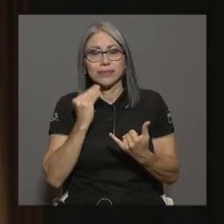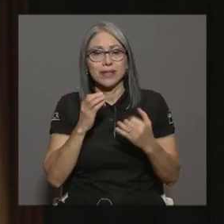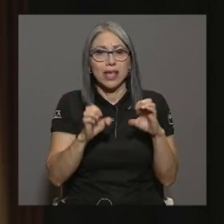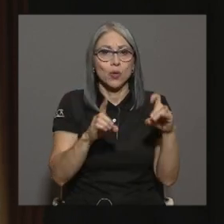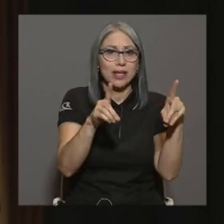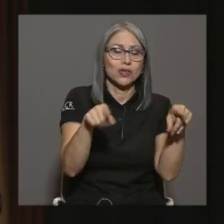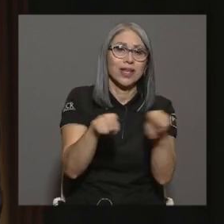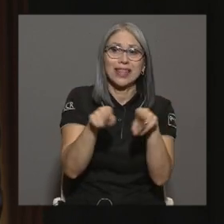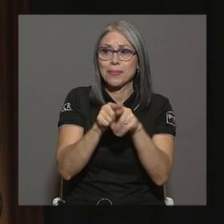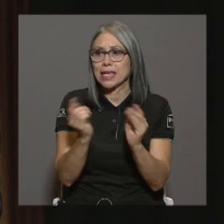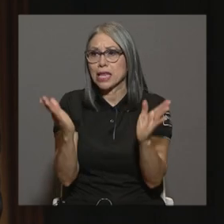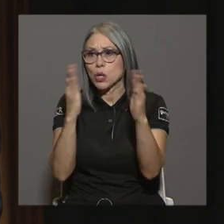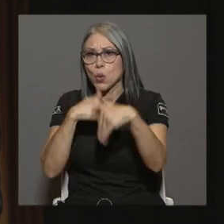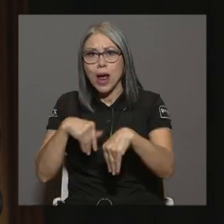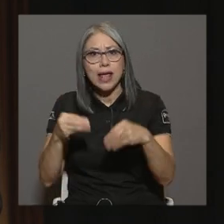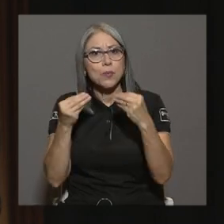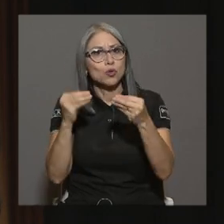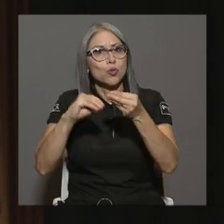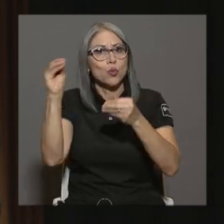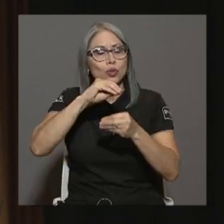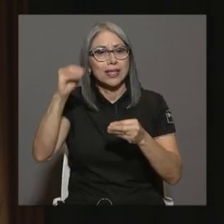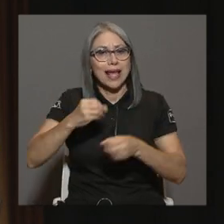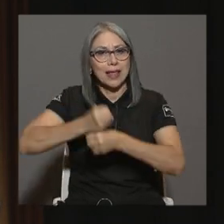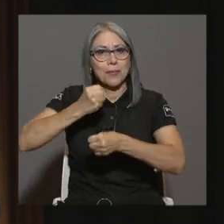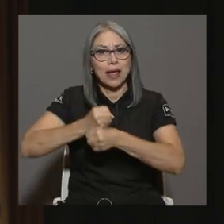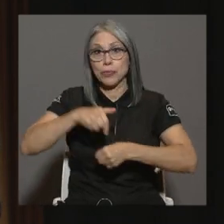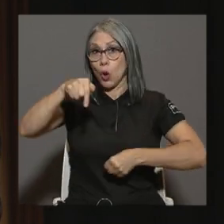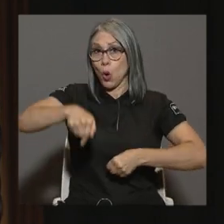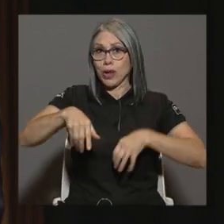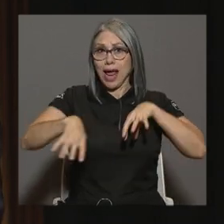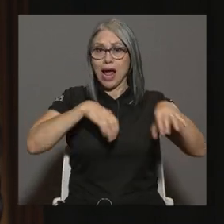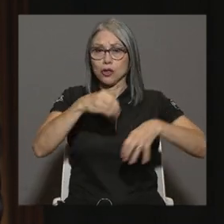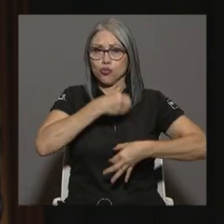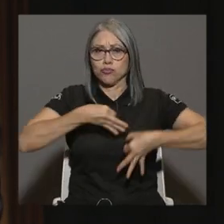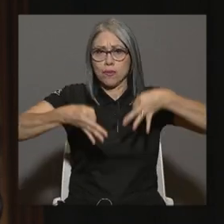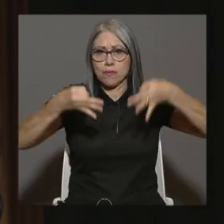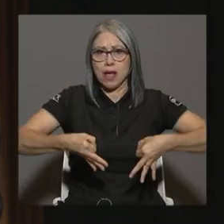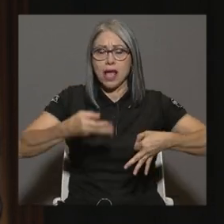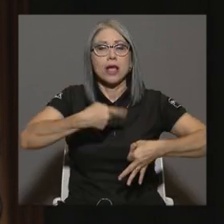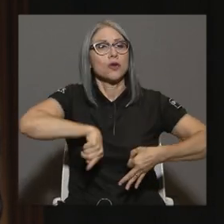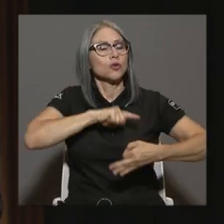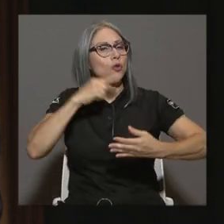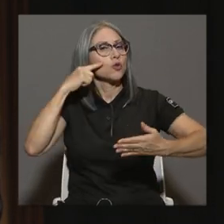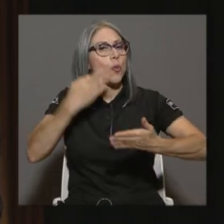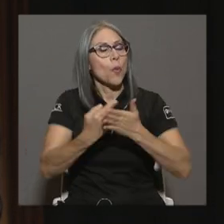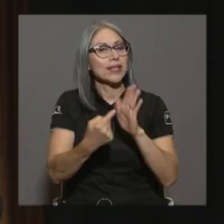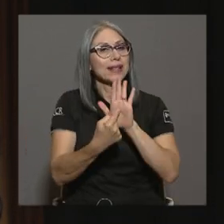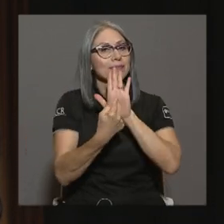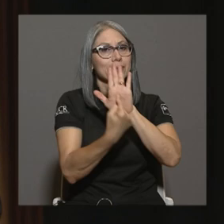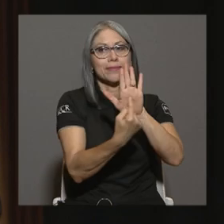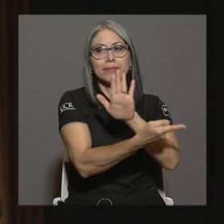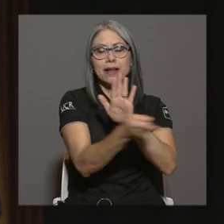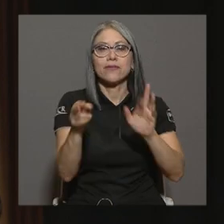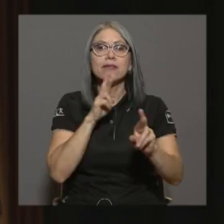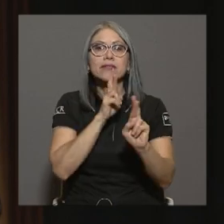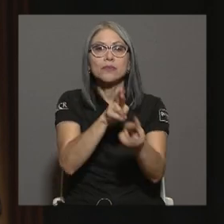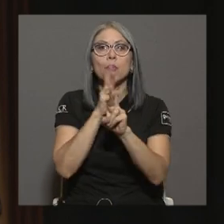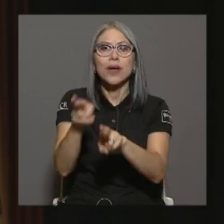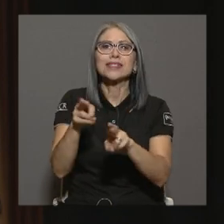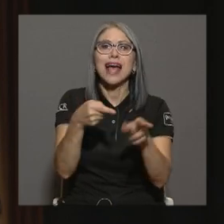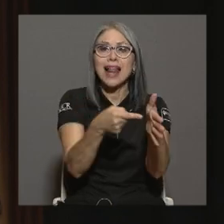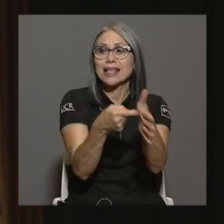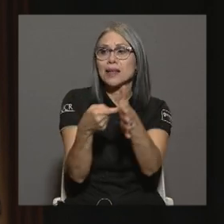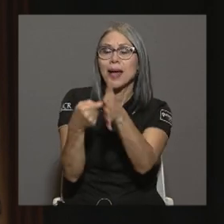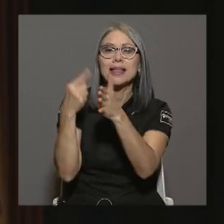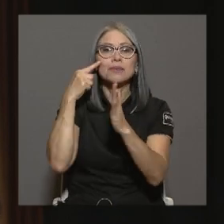ejemplo. El día de hoy, con la solemnidad de este acto, damos una muestra de respuesta a las demandas por la profundización de